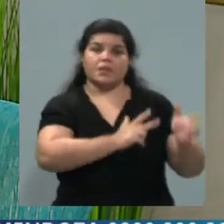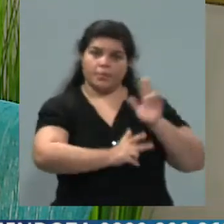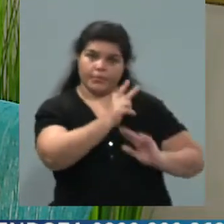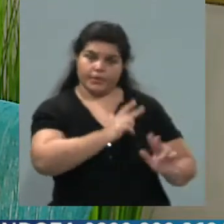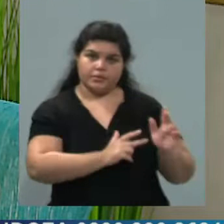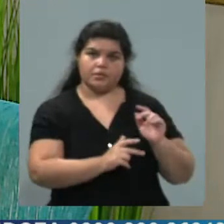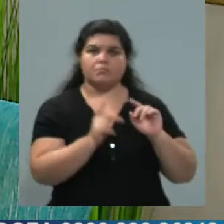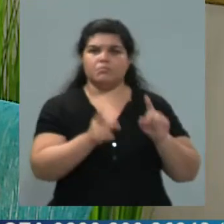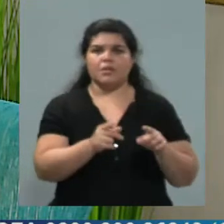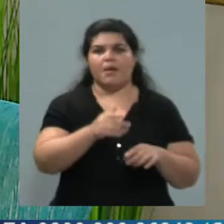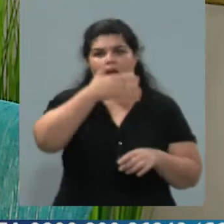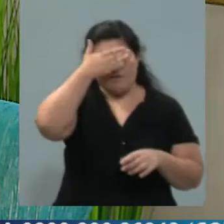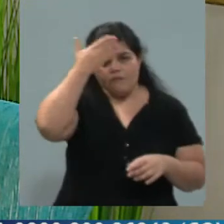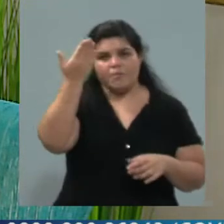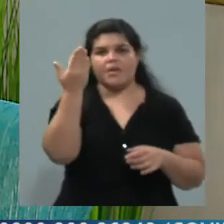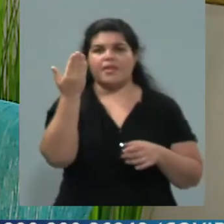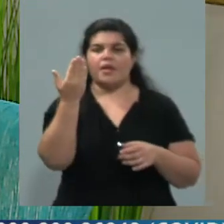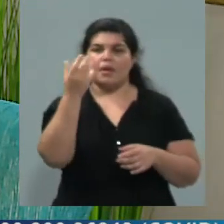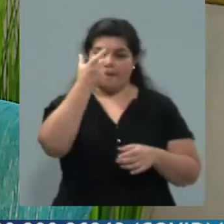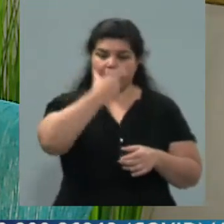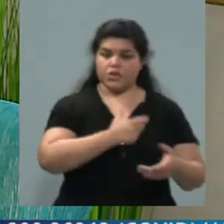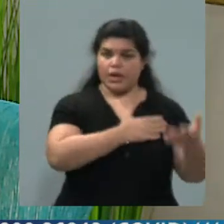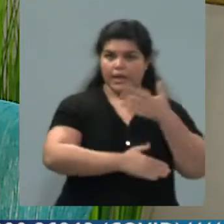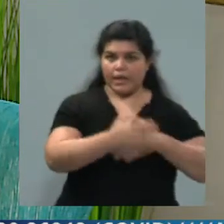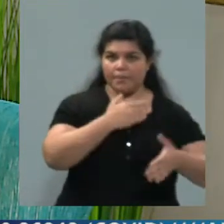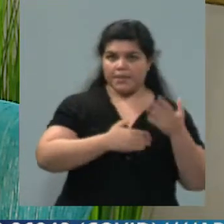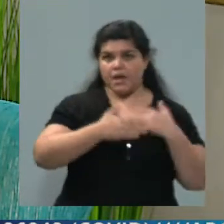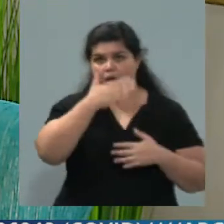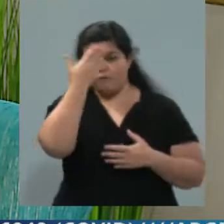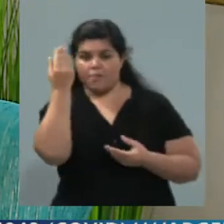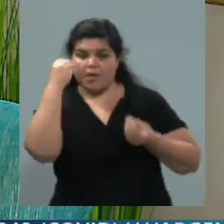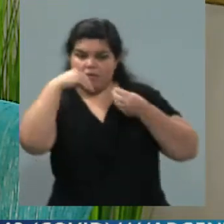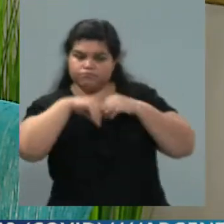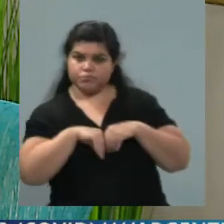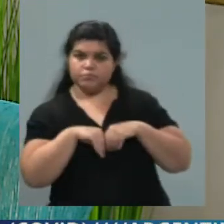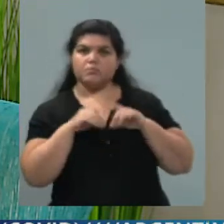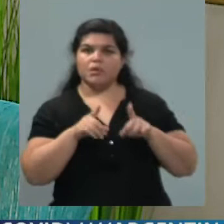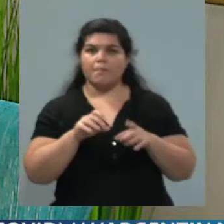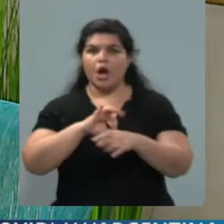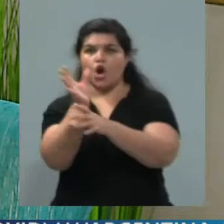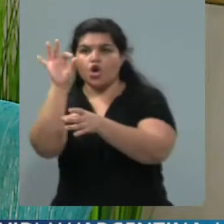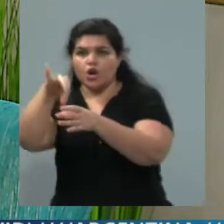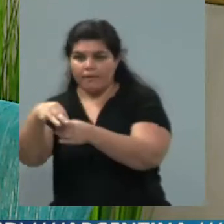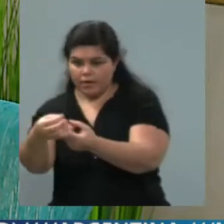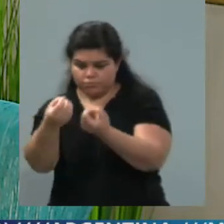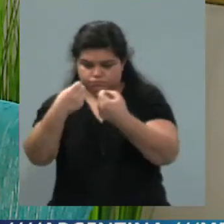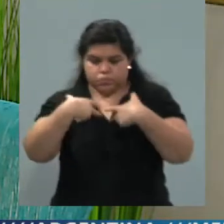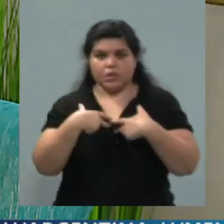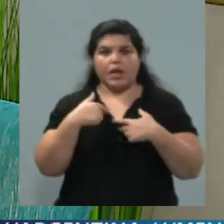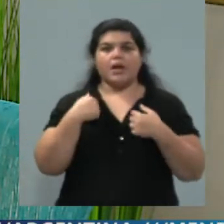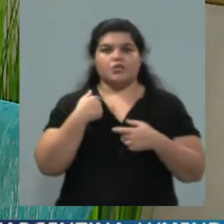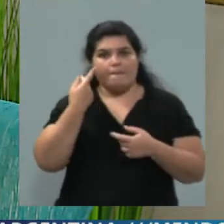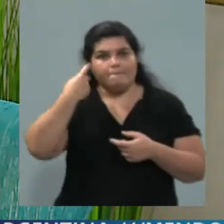de las enfermedades que puedan tener, pueden poner en riesgo su salud en caso de contraer coronavirus y es por eso que